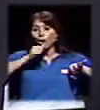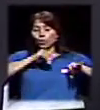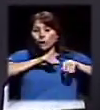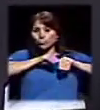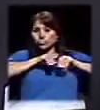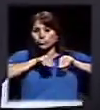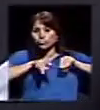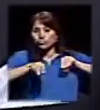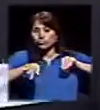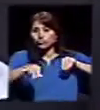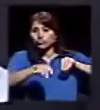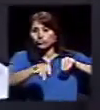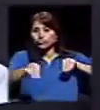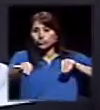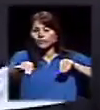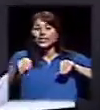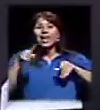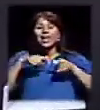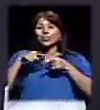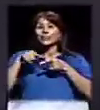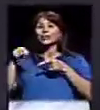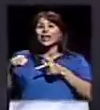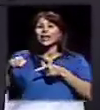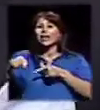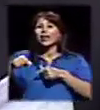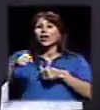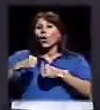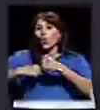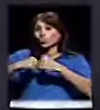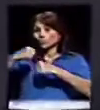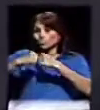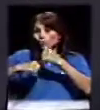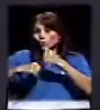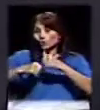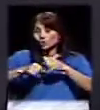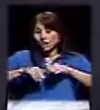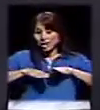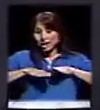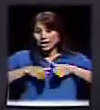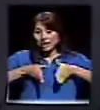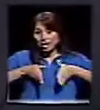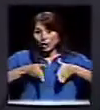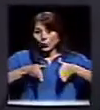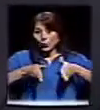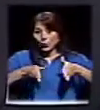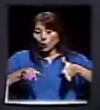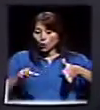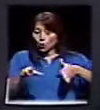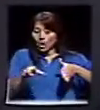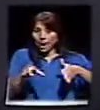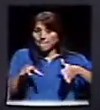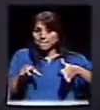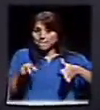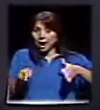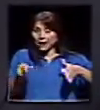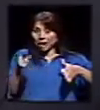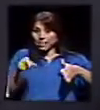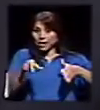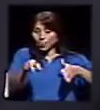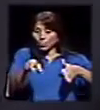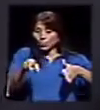construye una paja de agua, ¿verdad? Que no es fácil construir una paja de agua, ¿verdad? Que